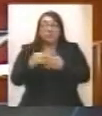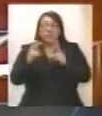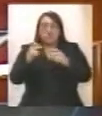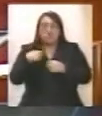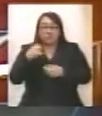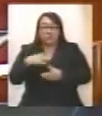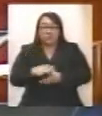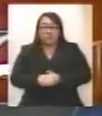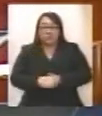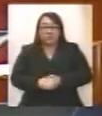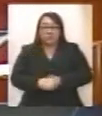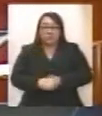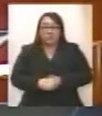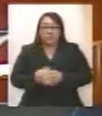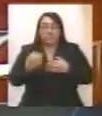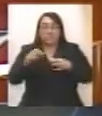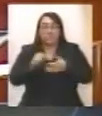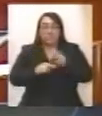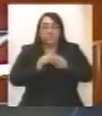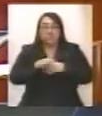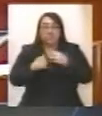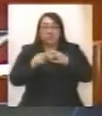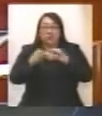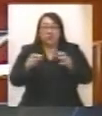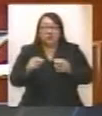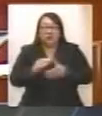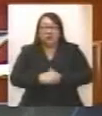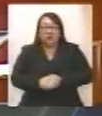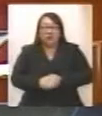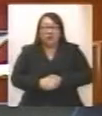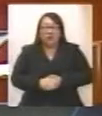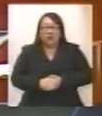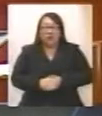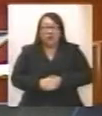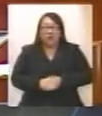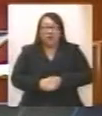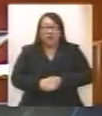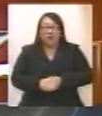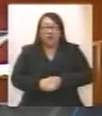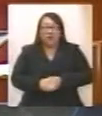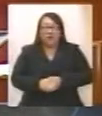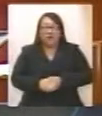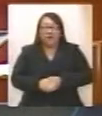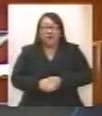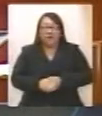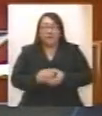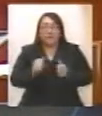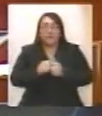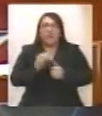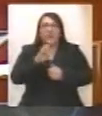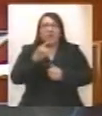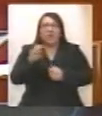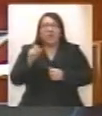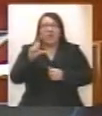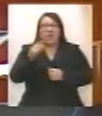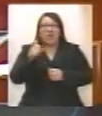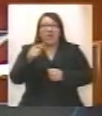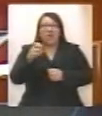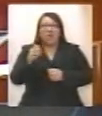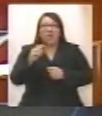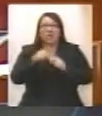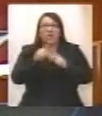social permitirán que las poblaciones ribereñas de la cuenca amazónica y del lago